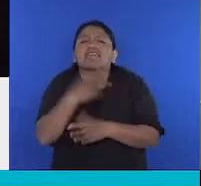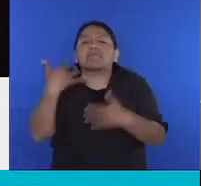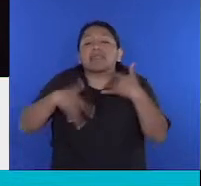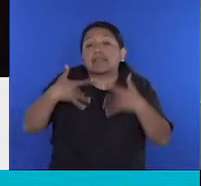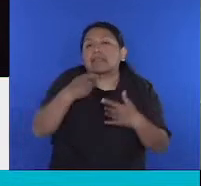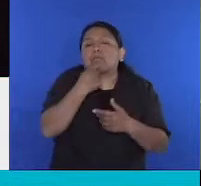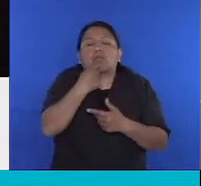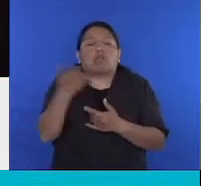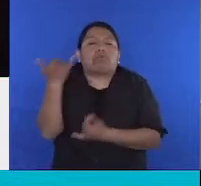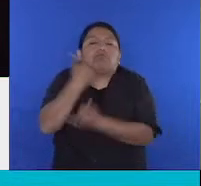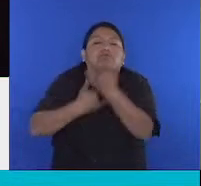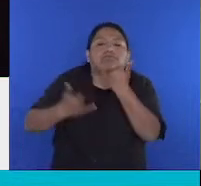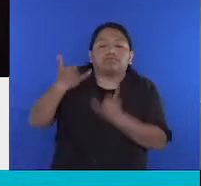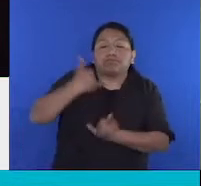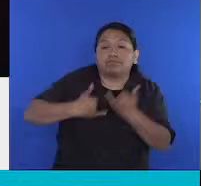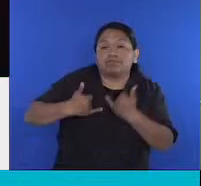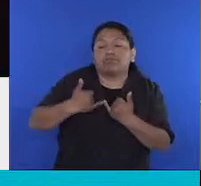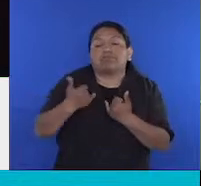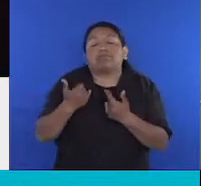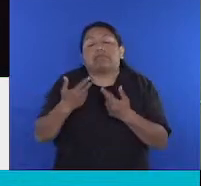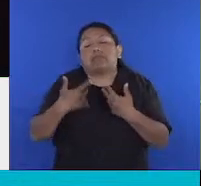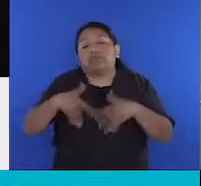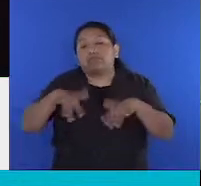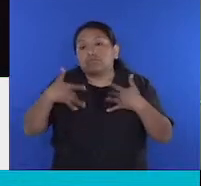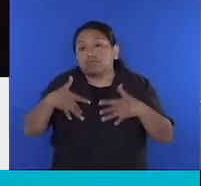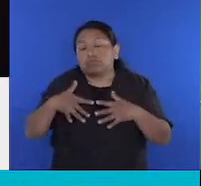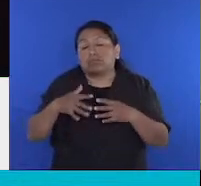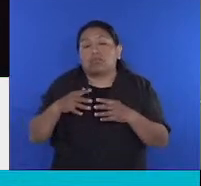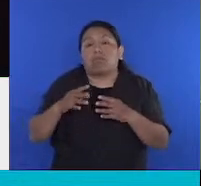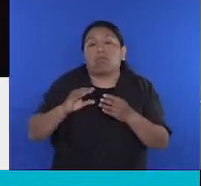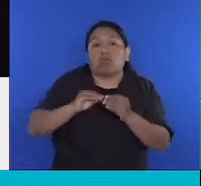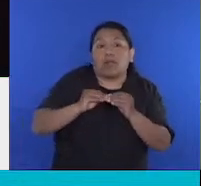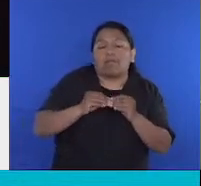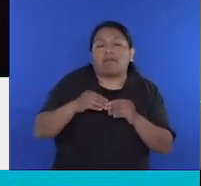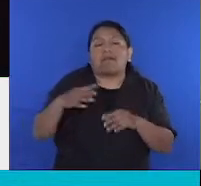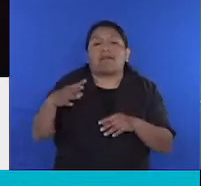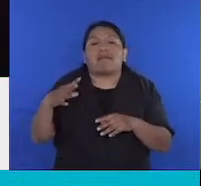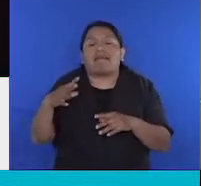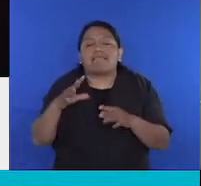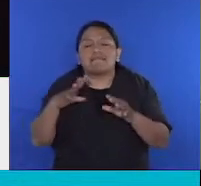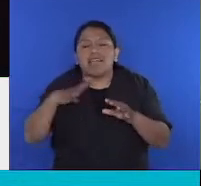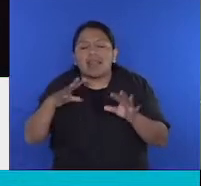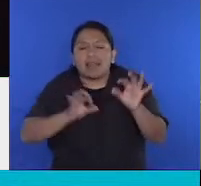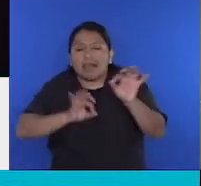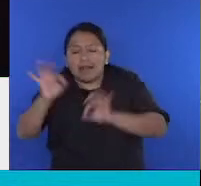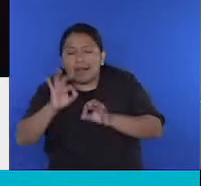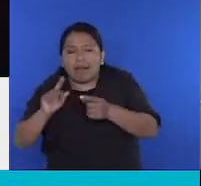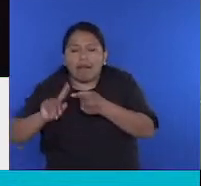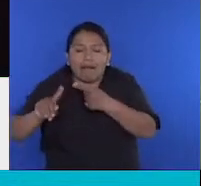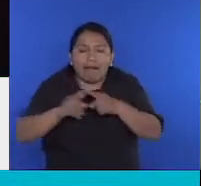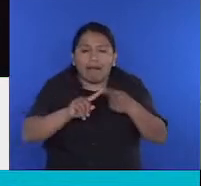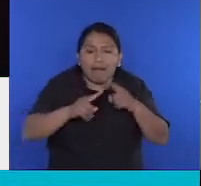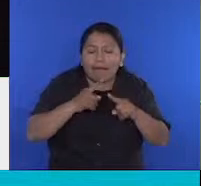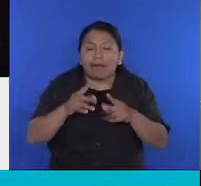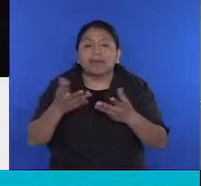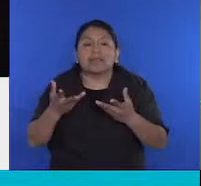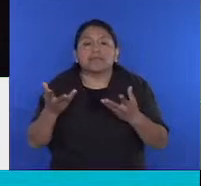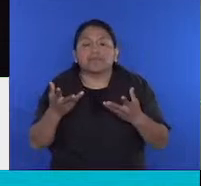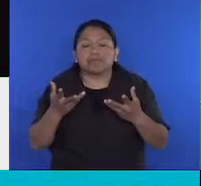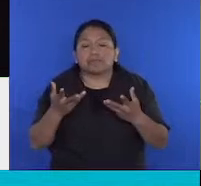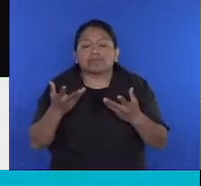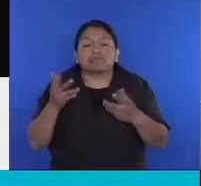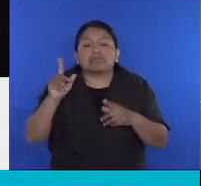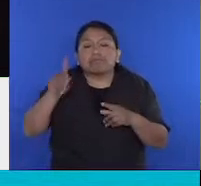gran problema con la falta de logística y de coordinación es que se producen demoras en